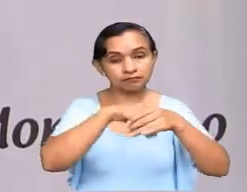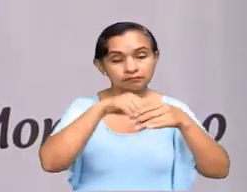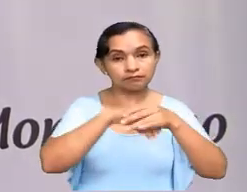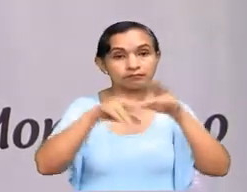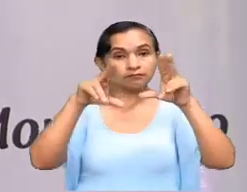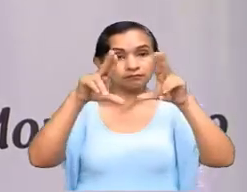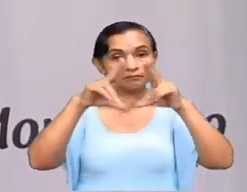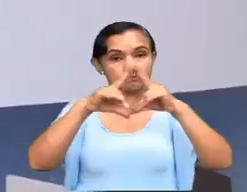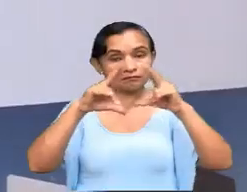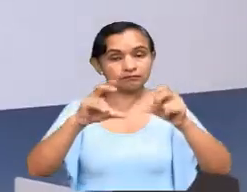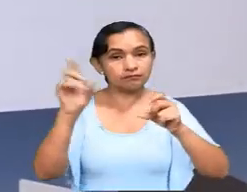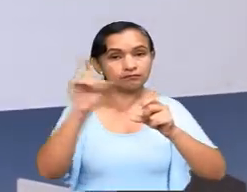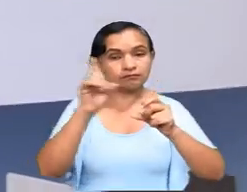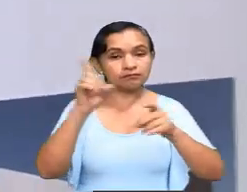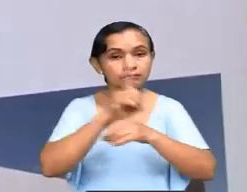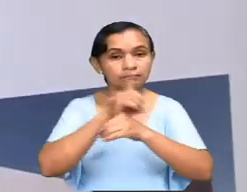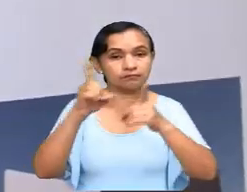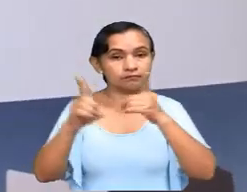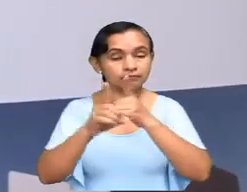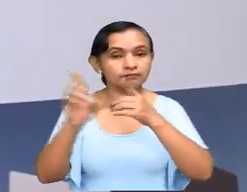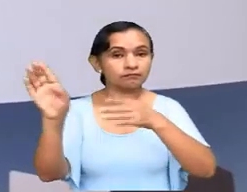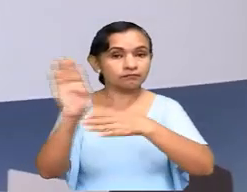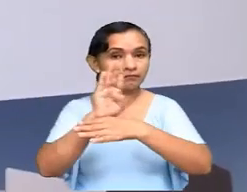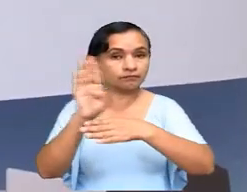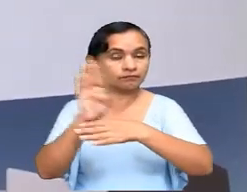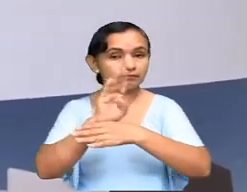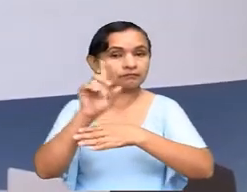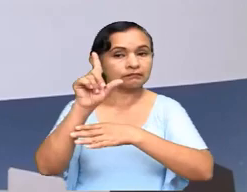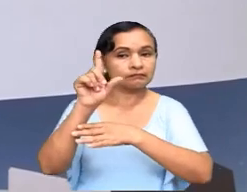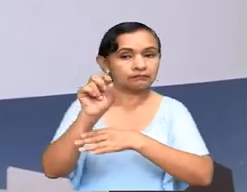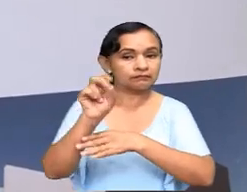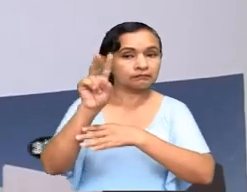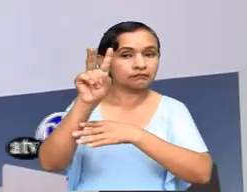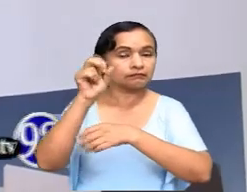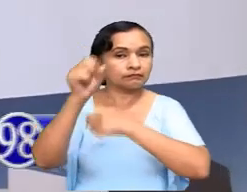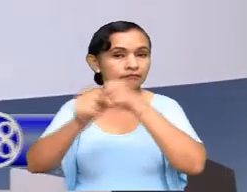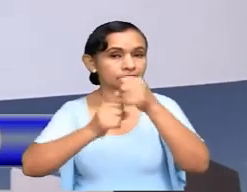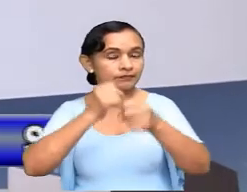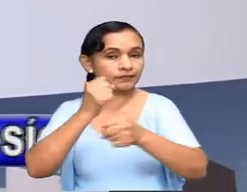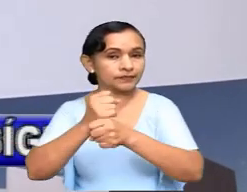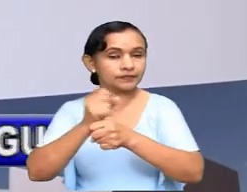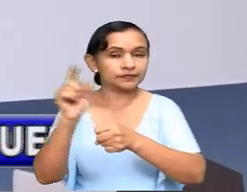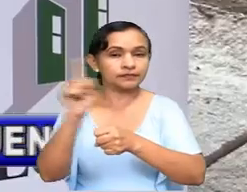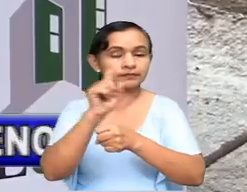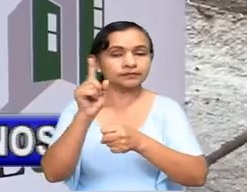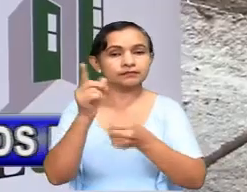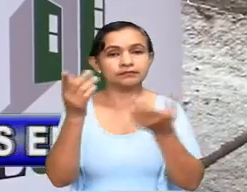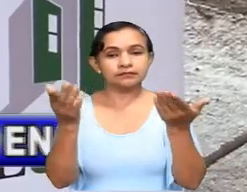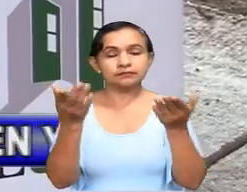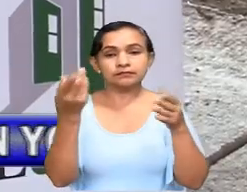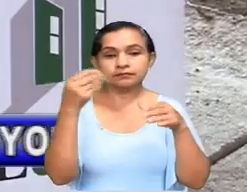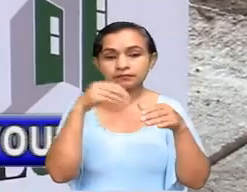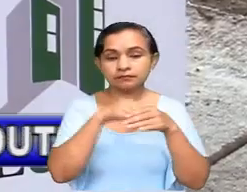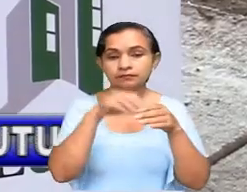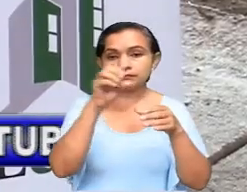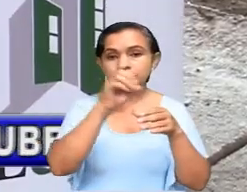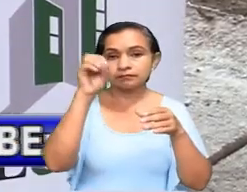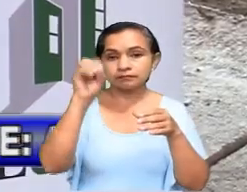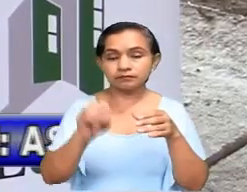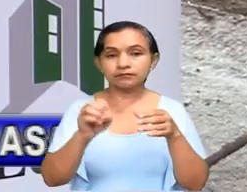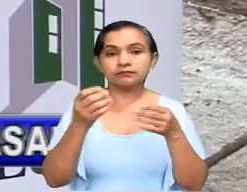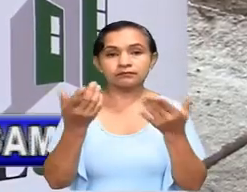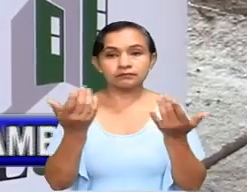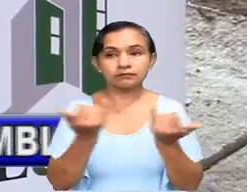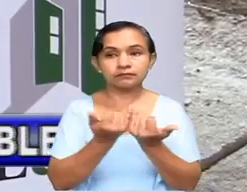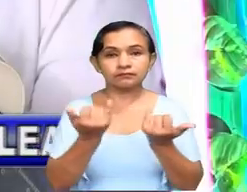nicaragüenses no endeudarse con las entidades financieras por 10 o 20 años y ahorrarse, por supuesto, los intereses por el crédito